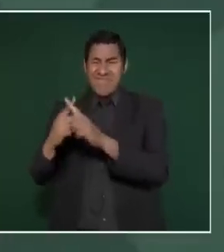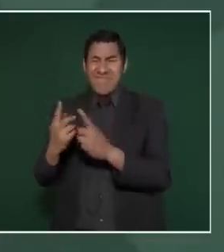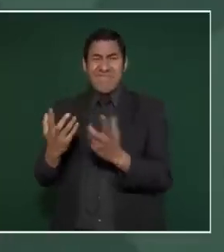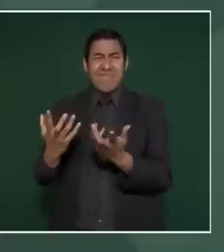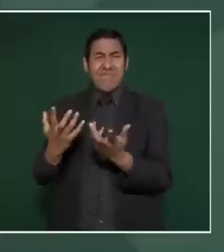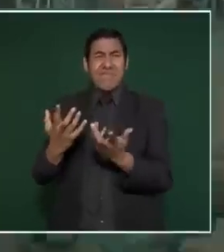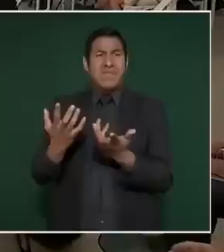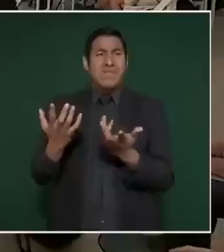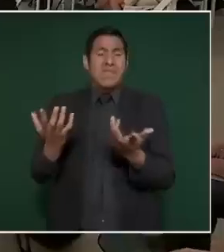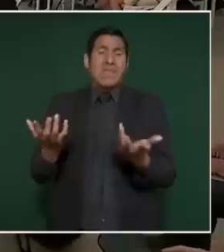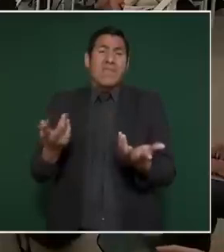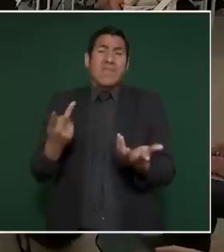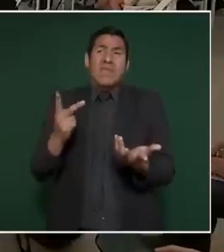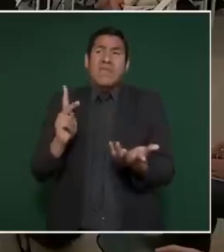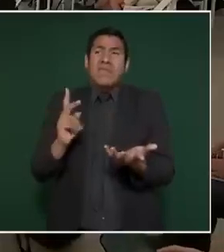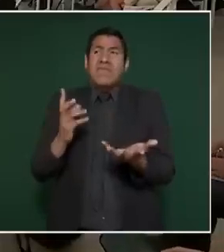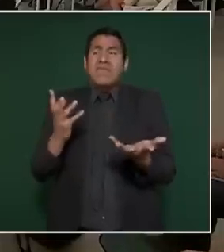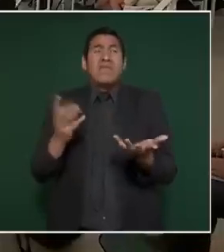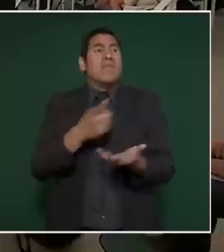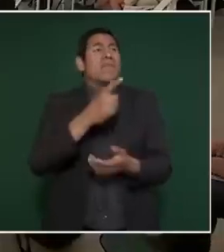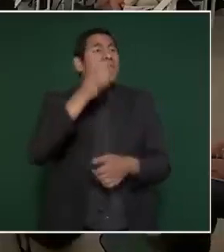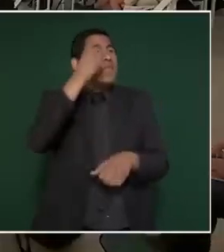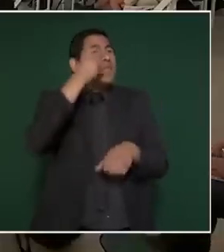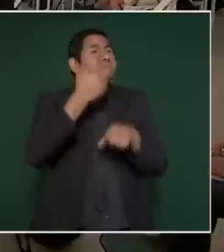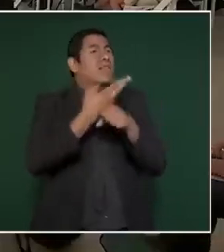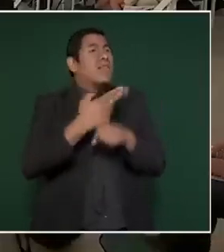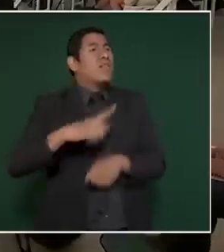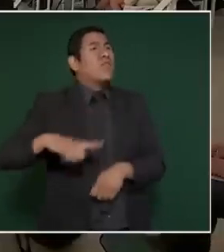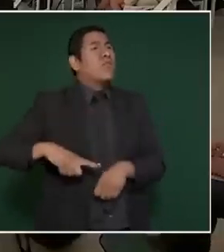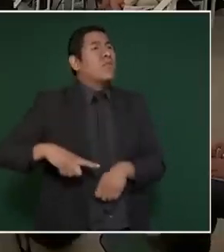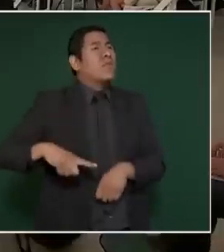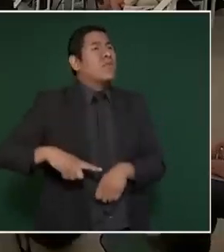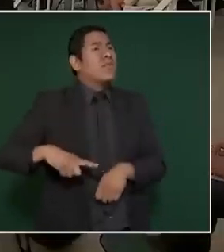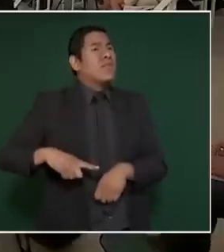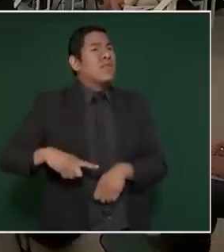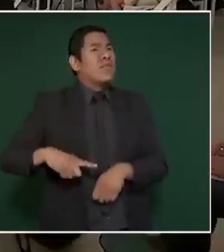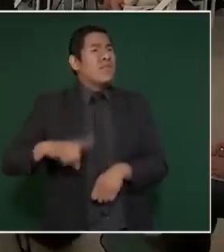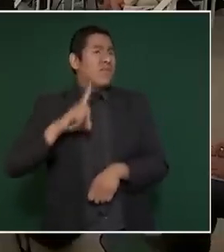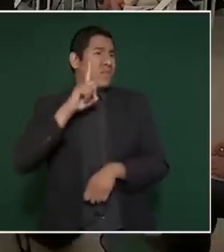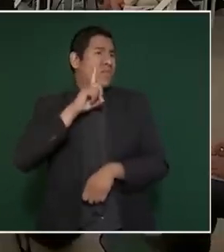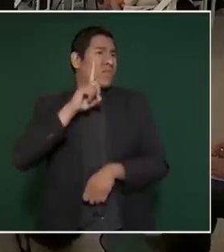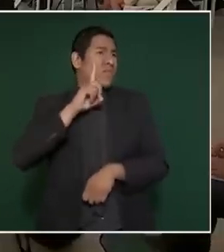Pero a ver si la secretaria de Gobernación nos dice